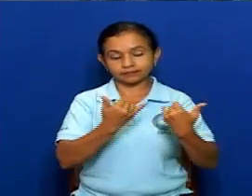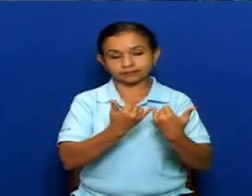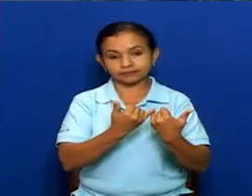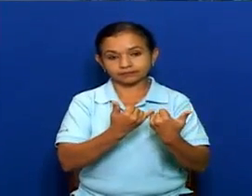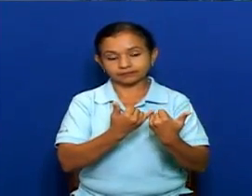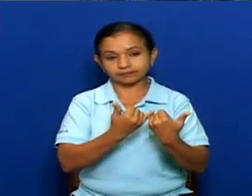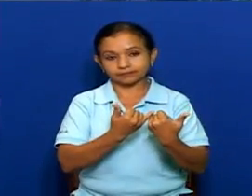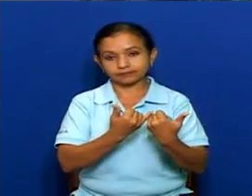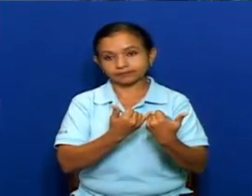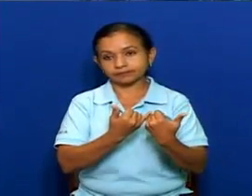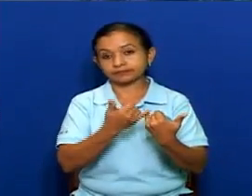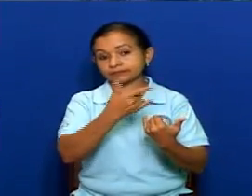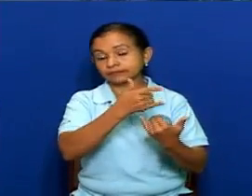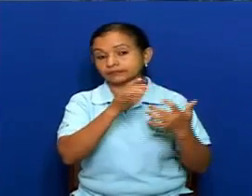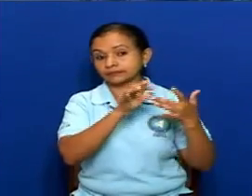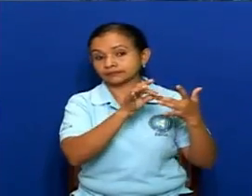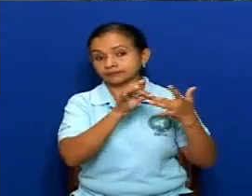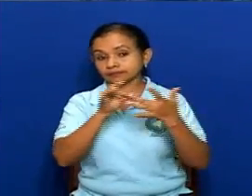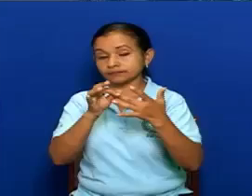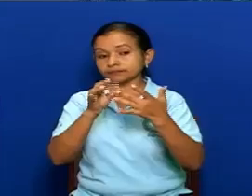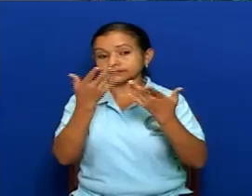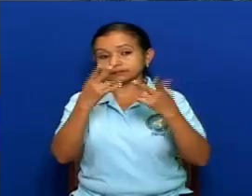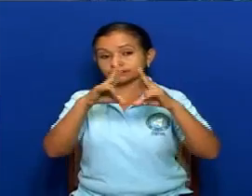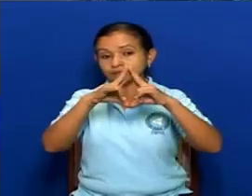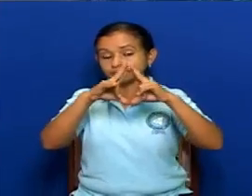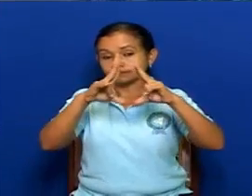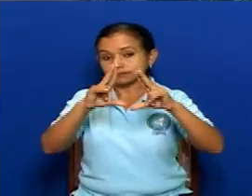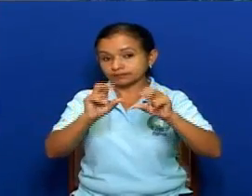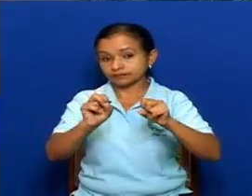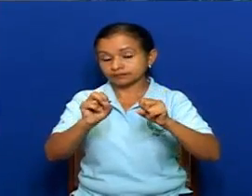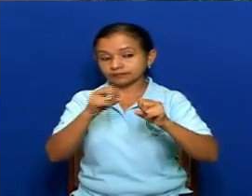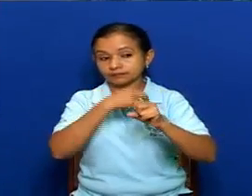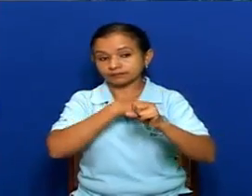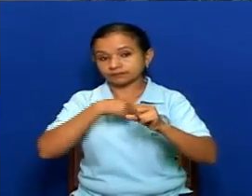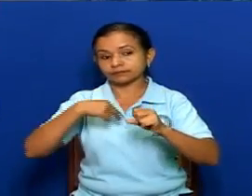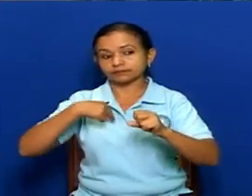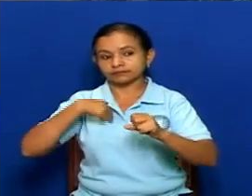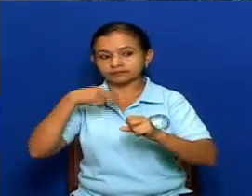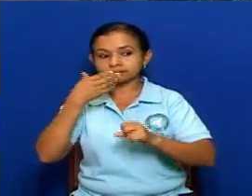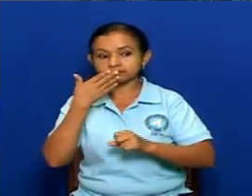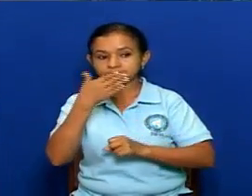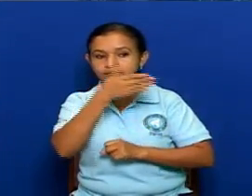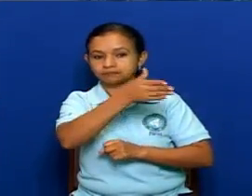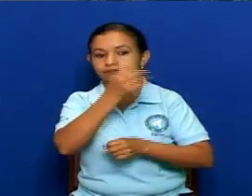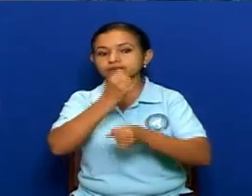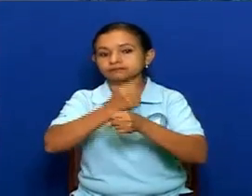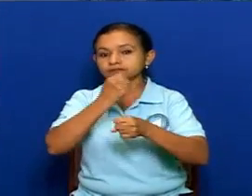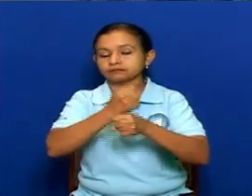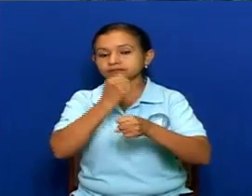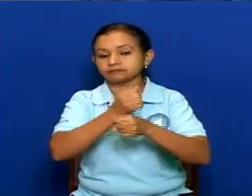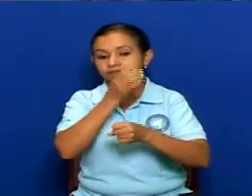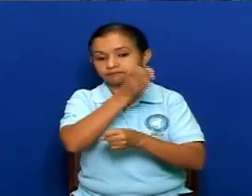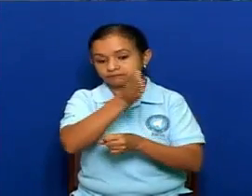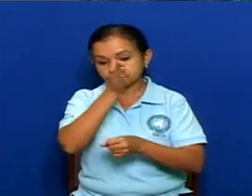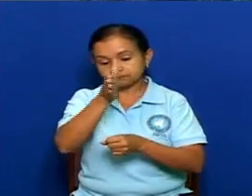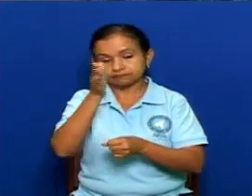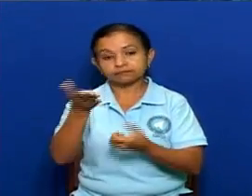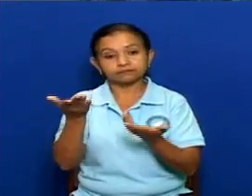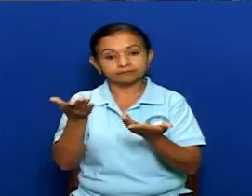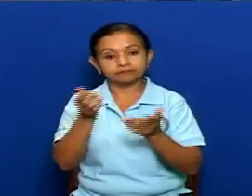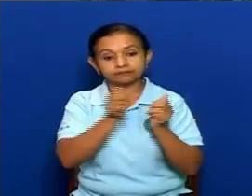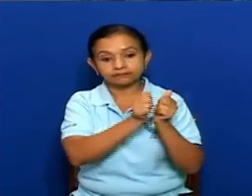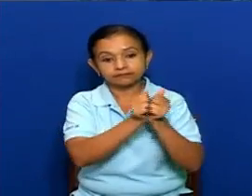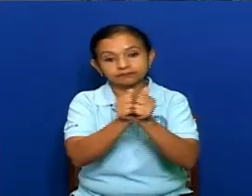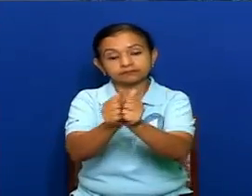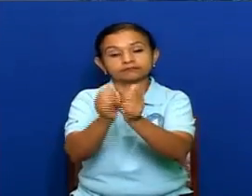instituciones emblemáticas de Nicaragua, hace este gesto hacia los trabajadores y acompaña a